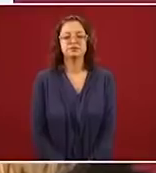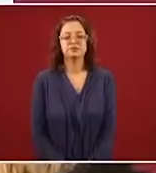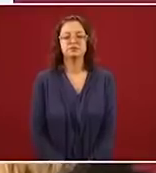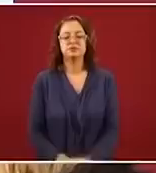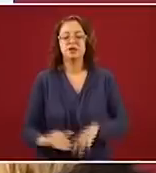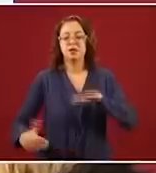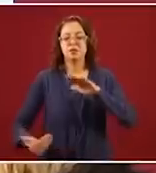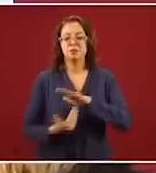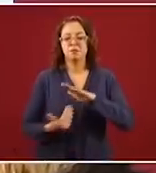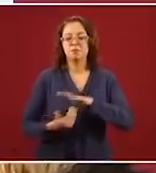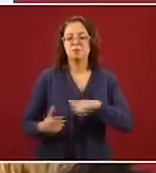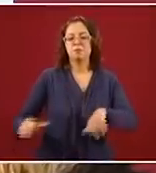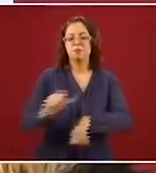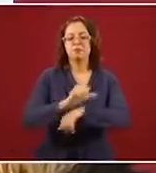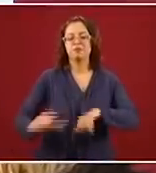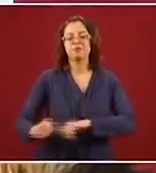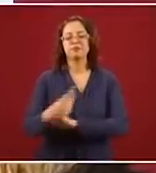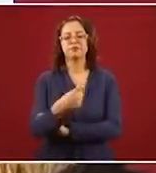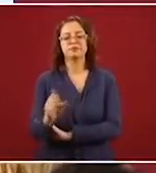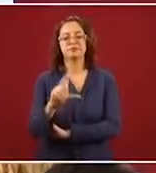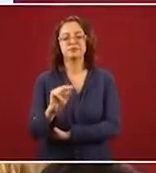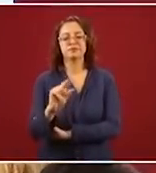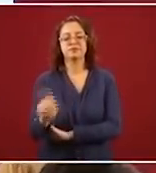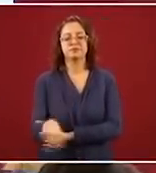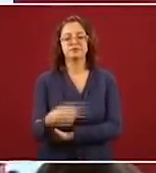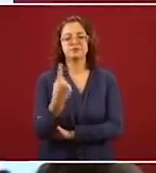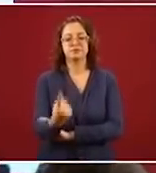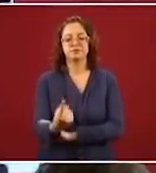Mesas quirúrgicas, 181.